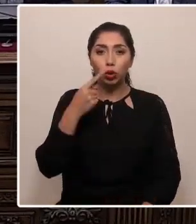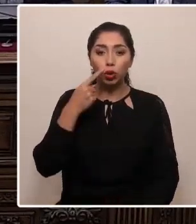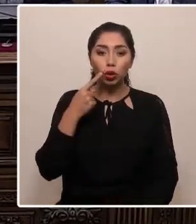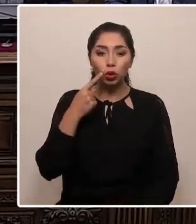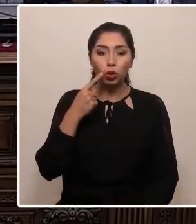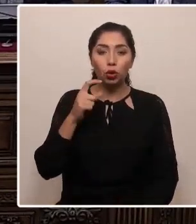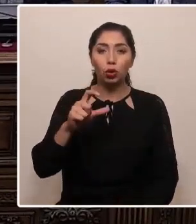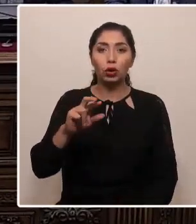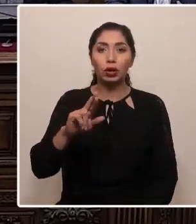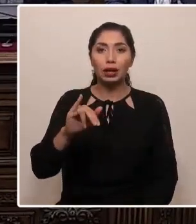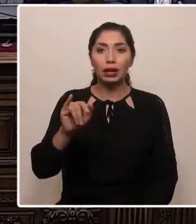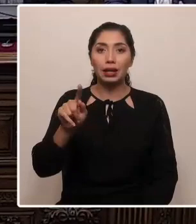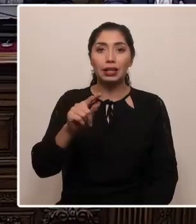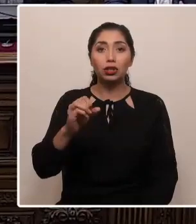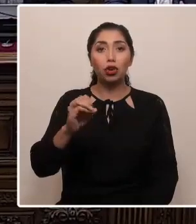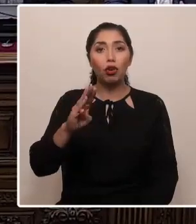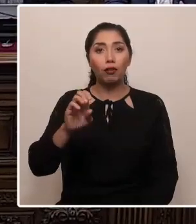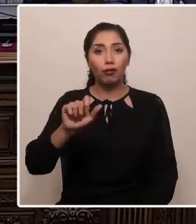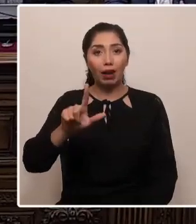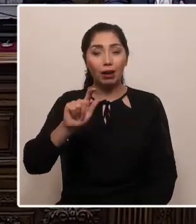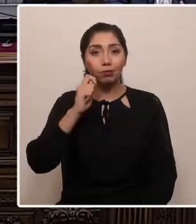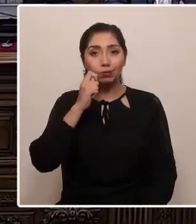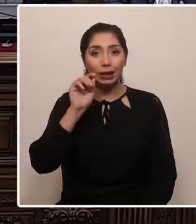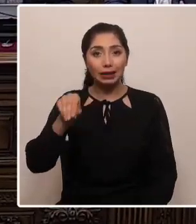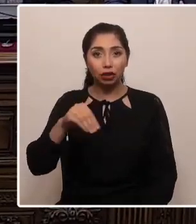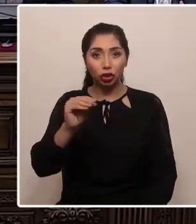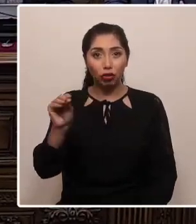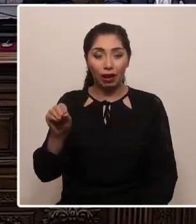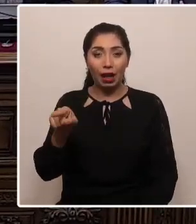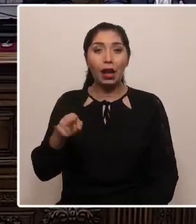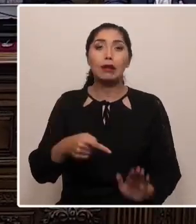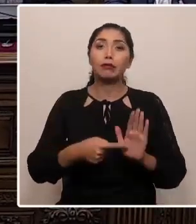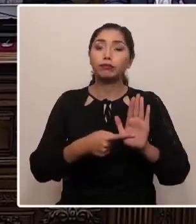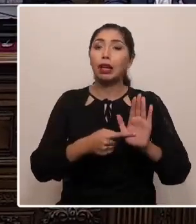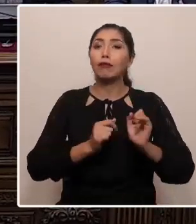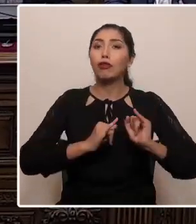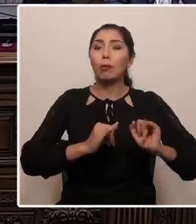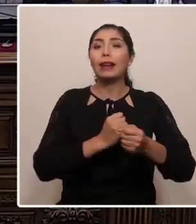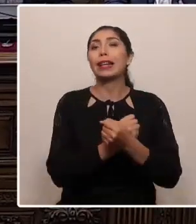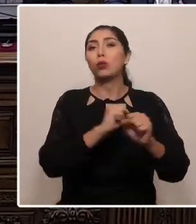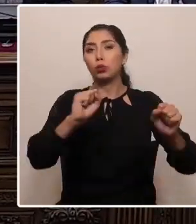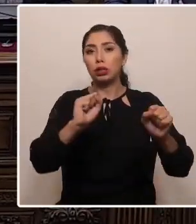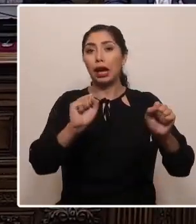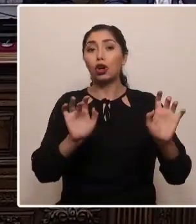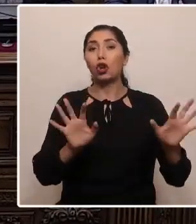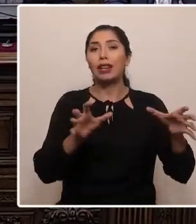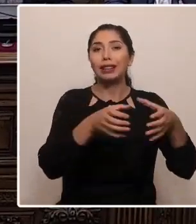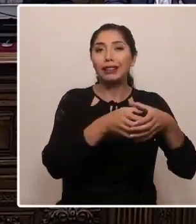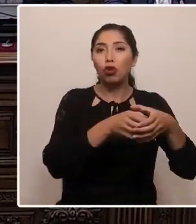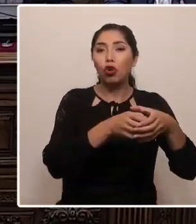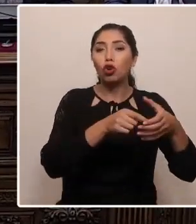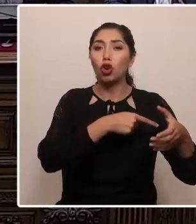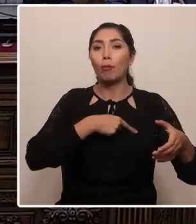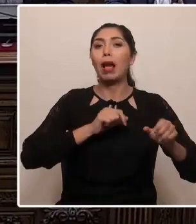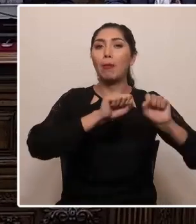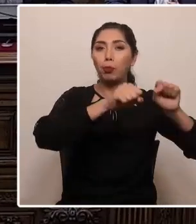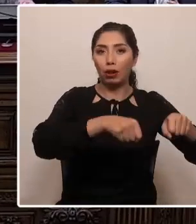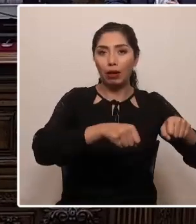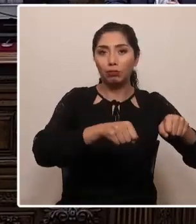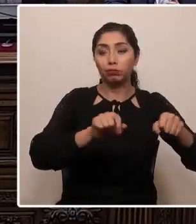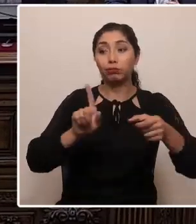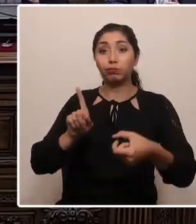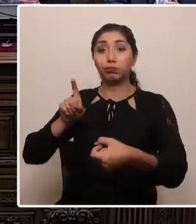Cristóbal Andrade, mediante el cual informa su renuncia al colectivo de la Apruebo y su incorporación al colectivo mixto. Se toma